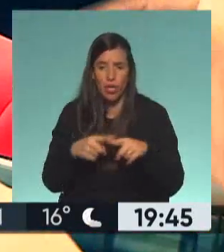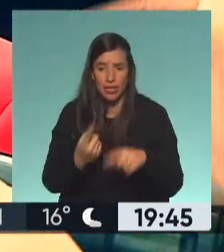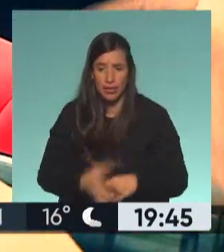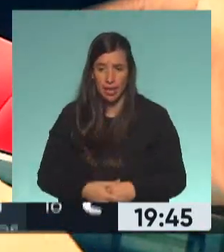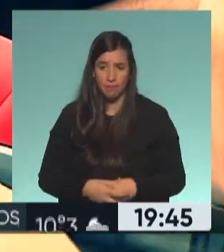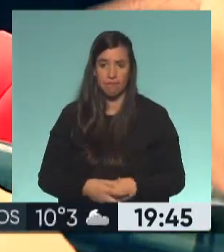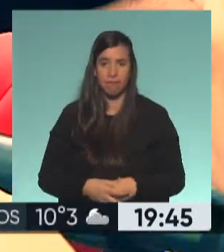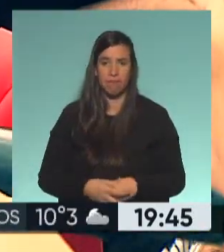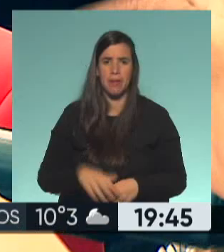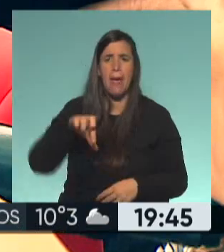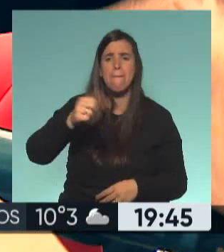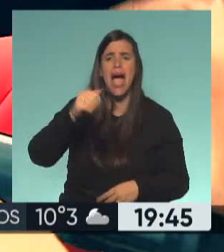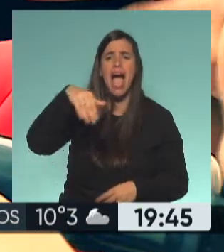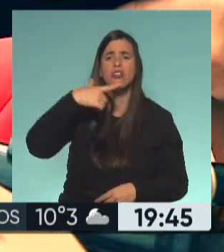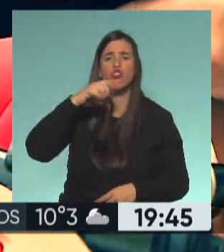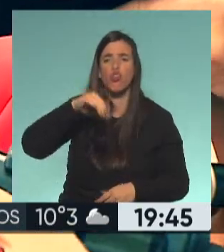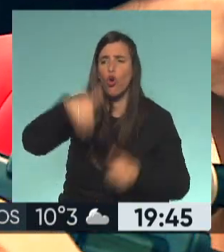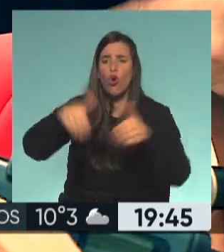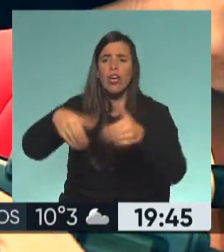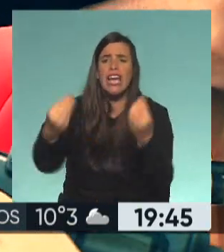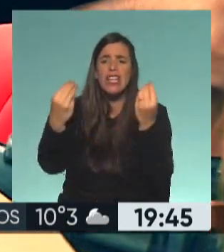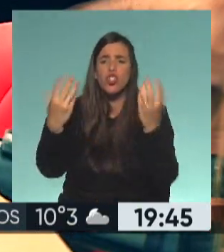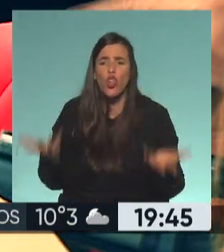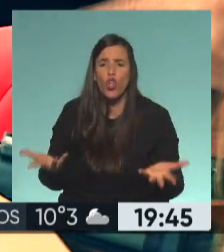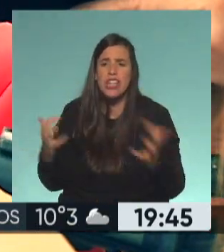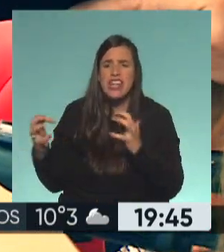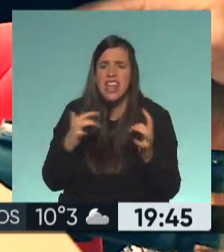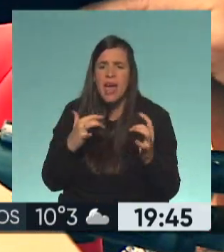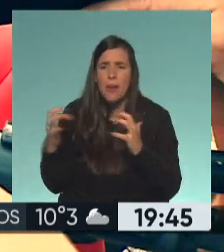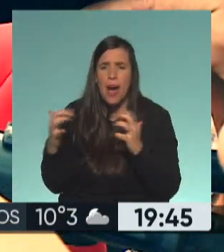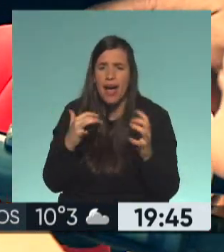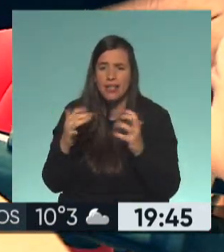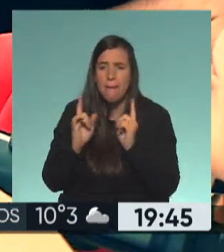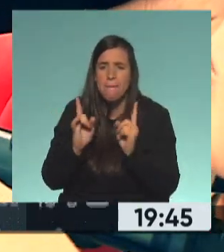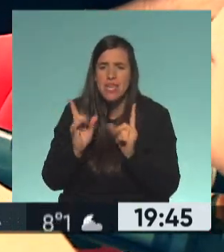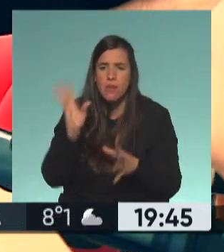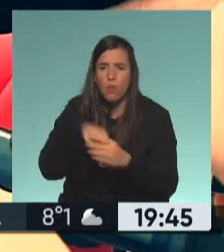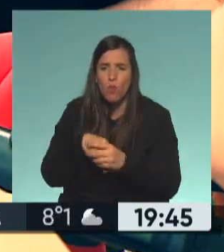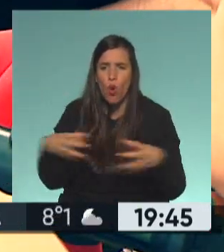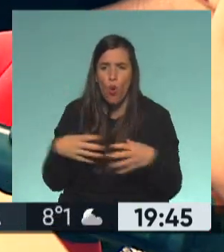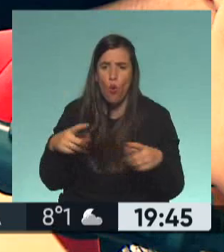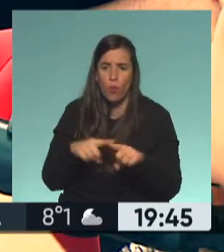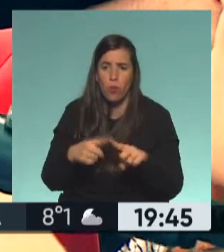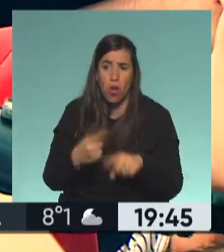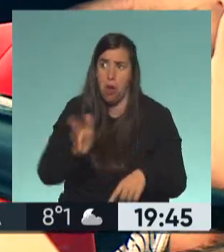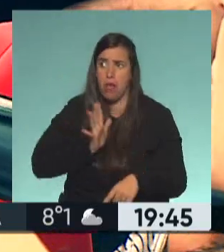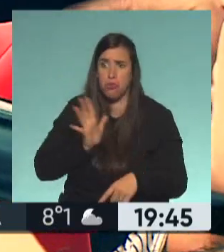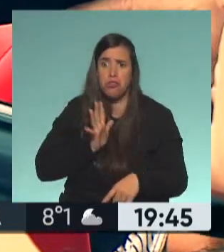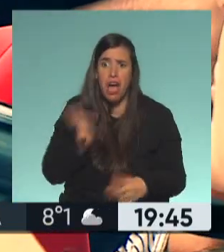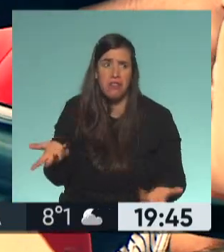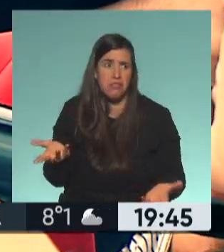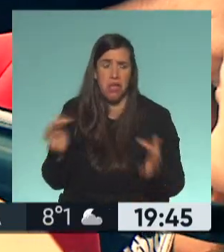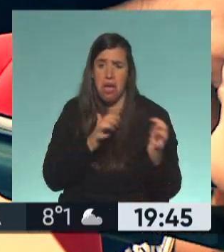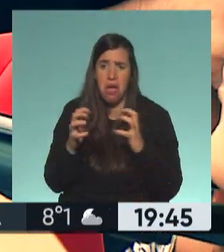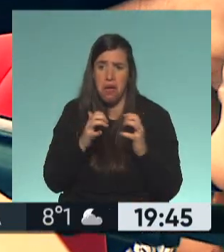PASO qué son? Las PASO son un debate entre un mismo partido. Entonces, No hay que asustarse de que debatamos en las PASO.